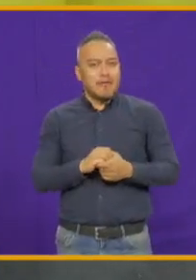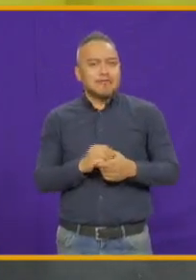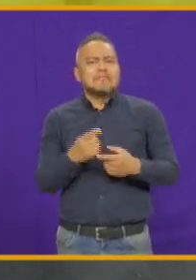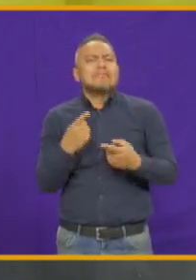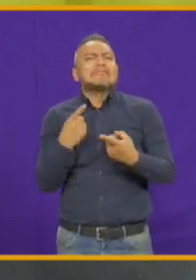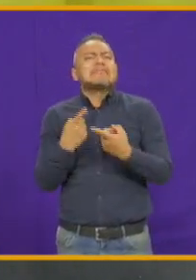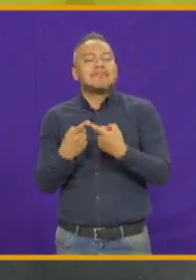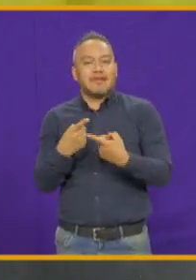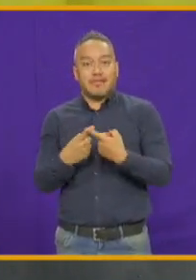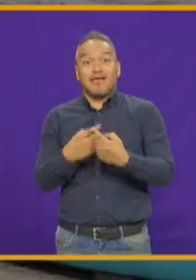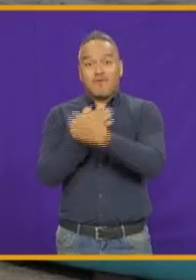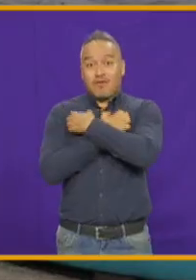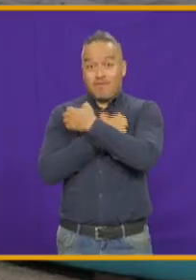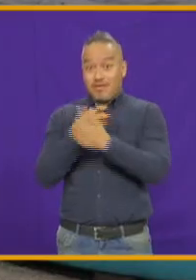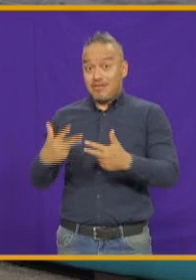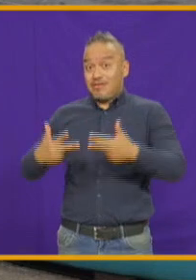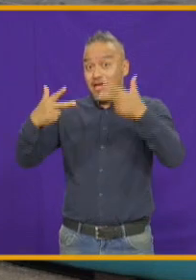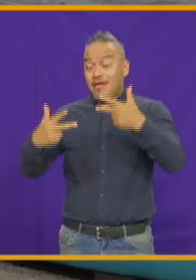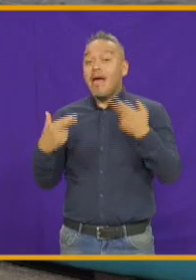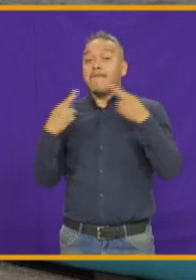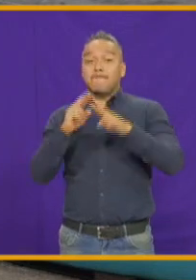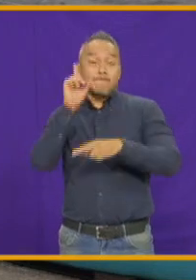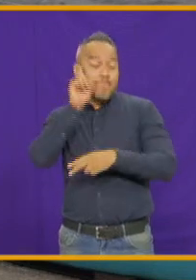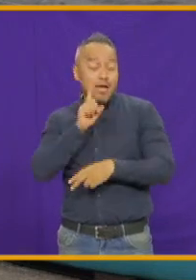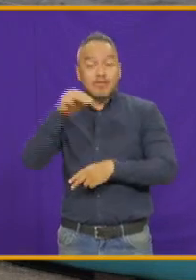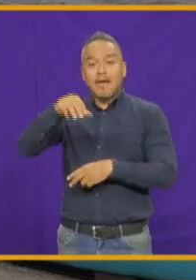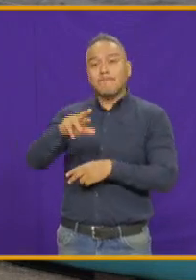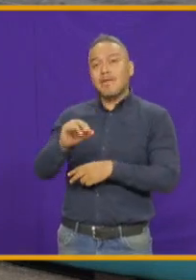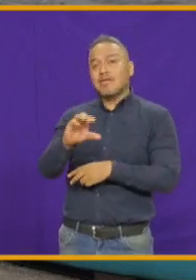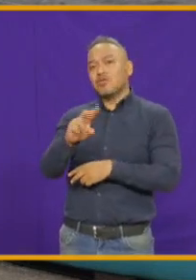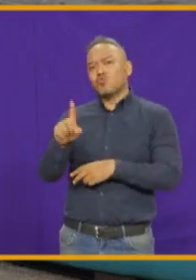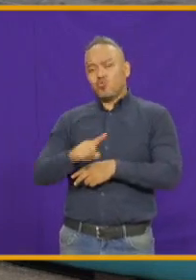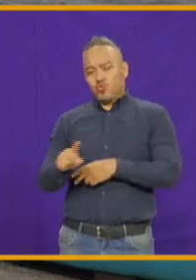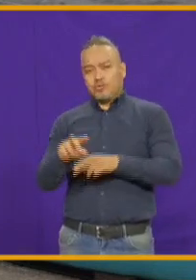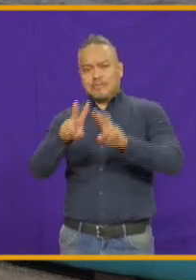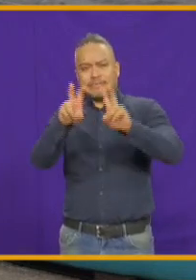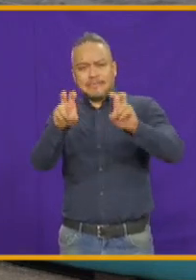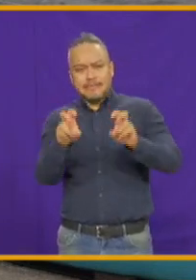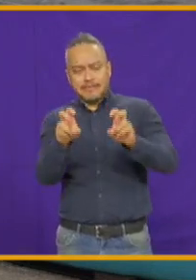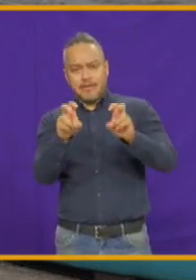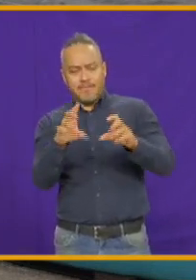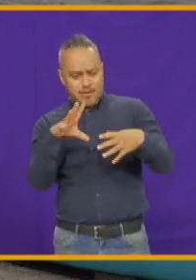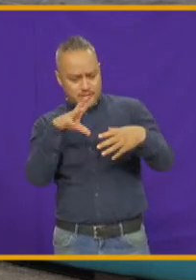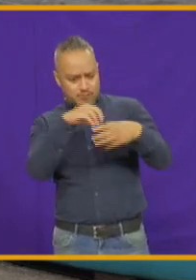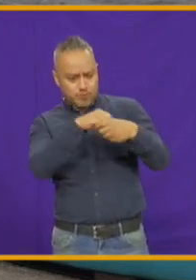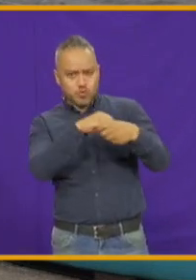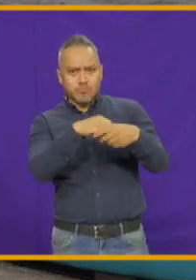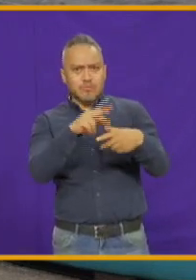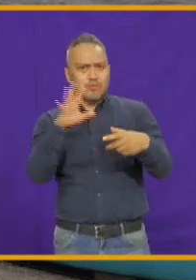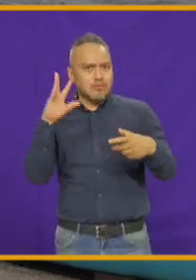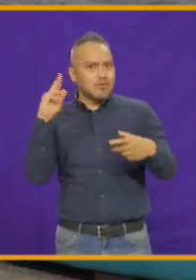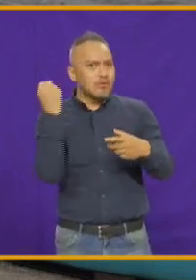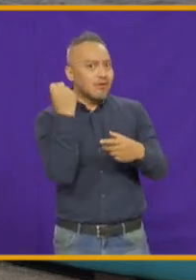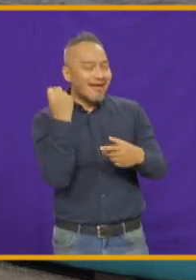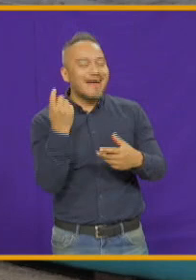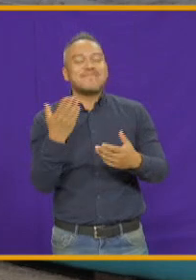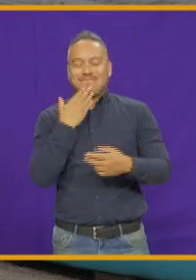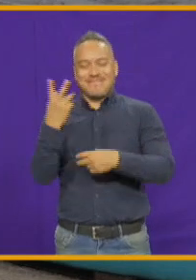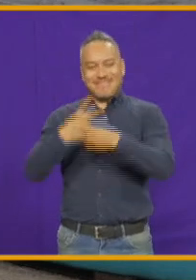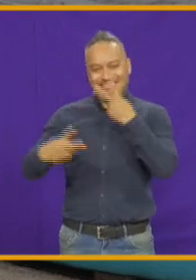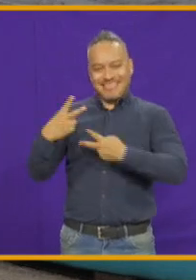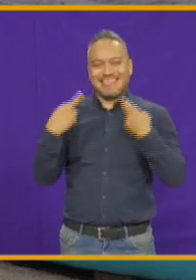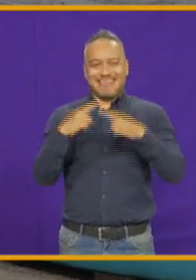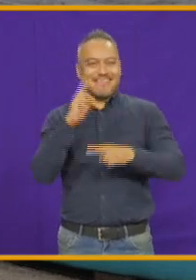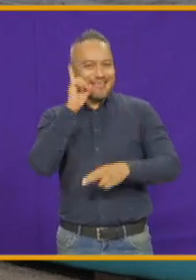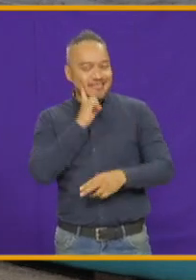a distancia de la sed con la maestra Maricruz nogal para platicar sobre lo que es la inclusión pero la inclusión digital maestra bienvenida Así es Buenas